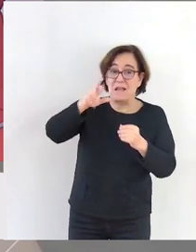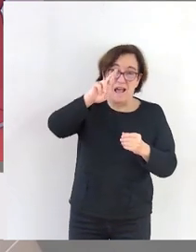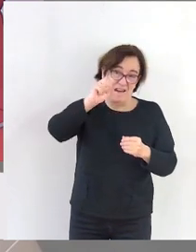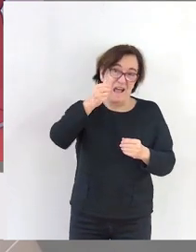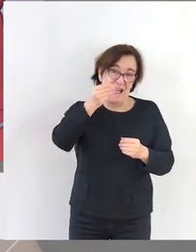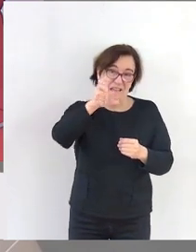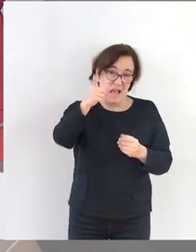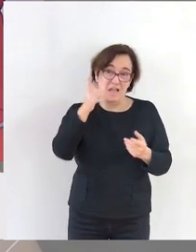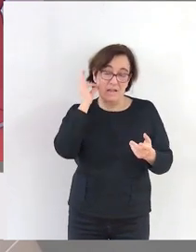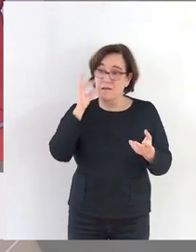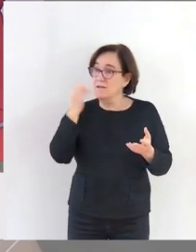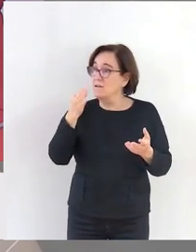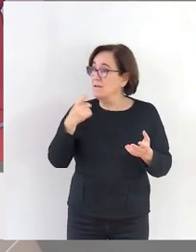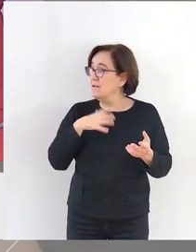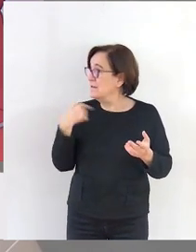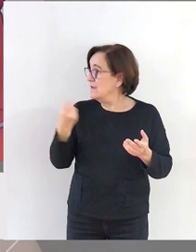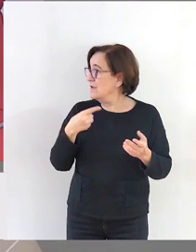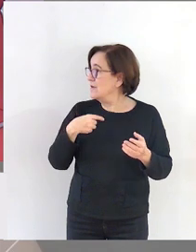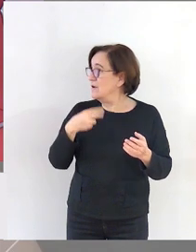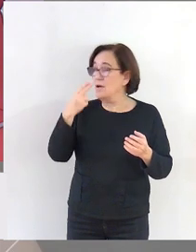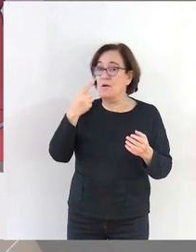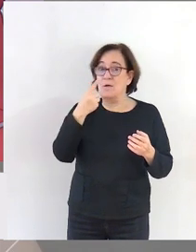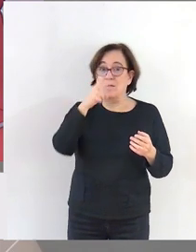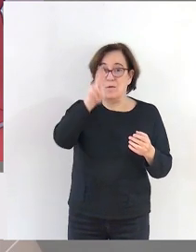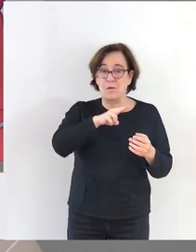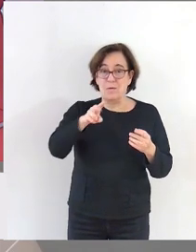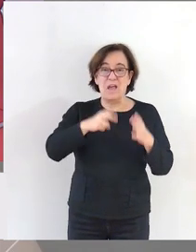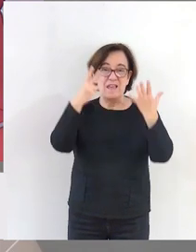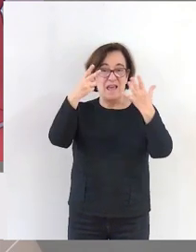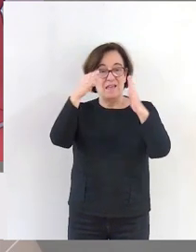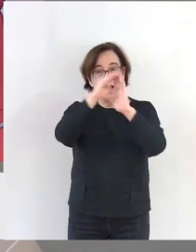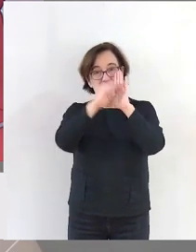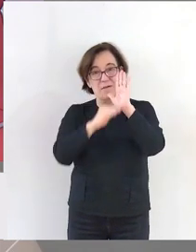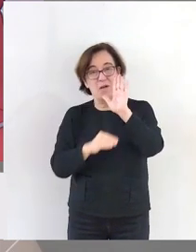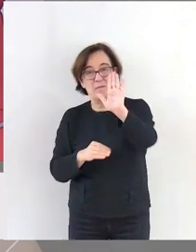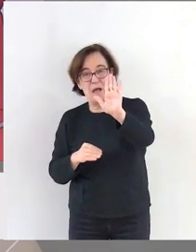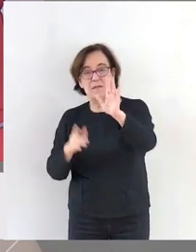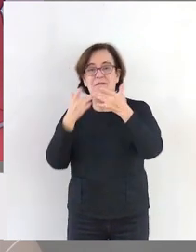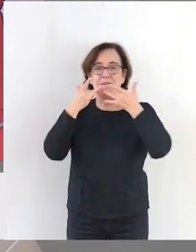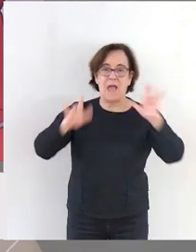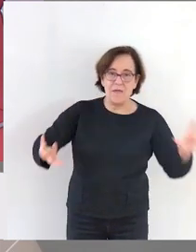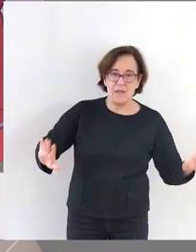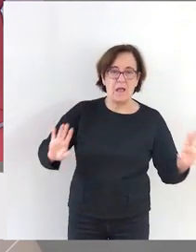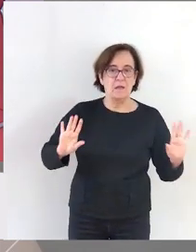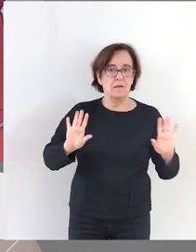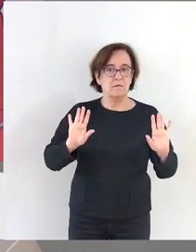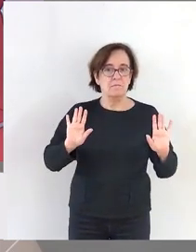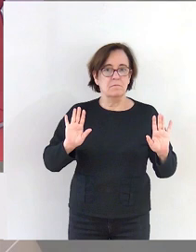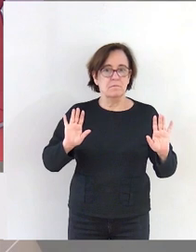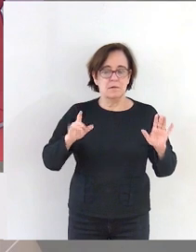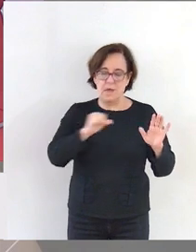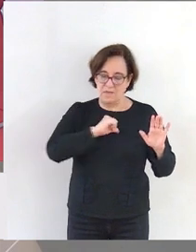sea a m me interesa en vuestro caso desde Cruz Roja pues estoy viendo ahí los siete principios fundamentales no neutralidad imparcialidad